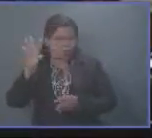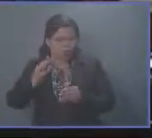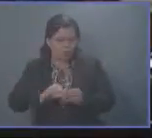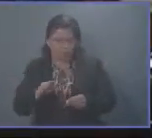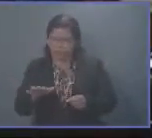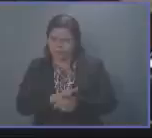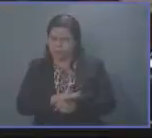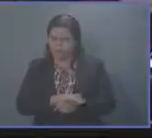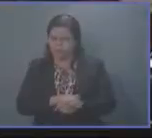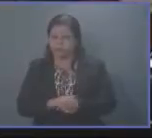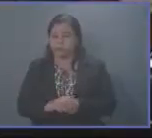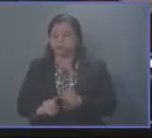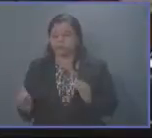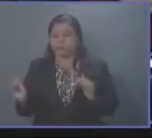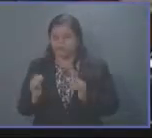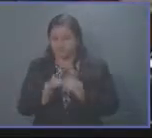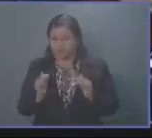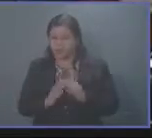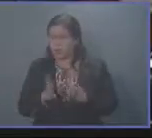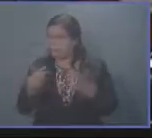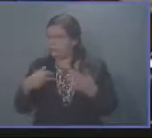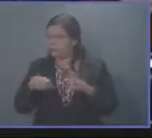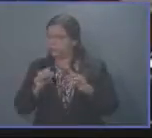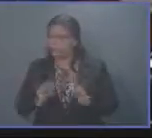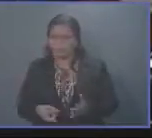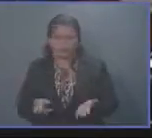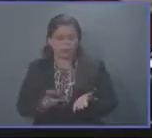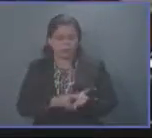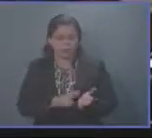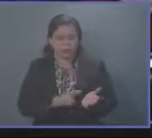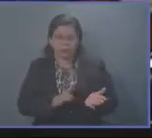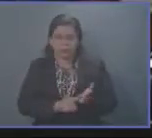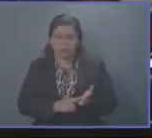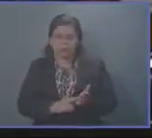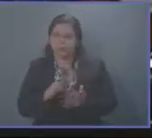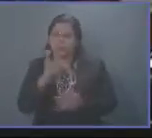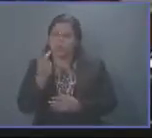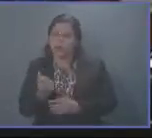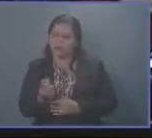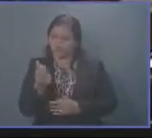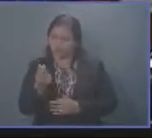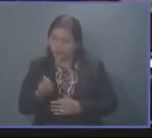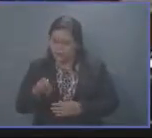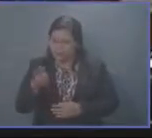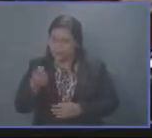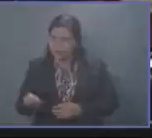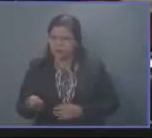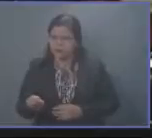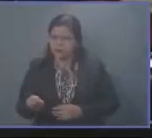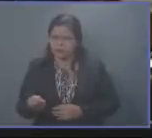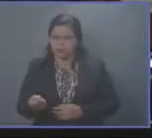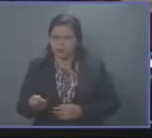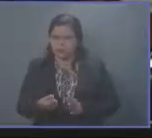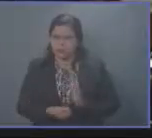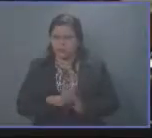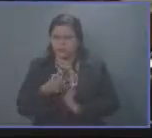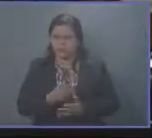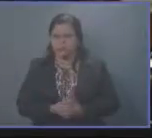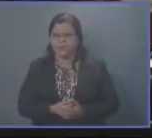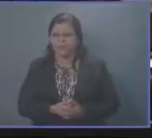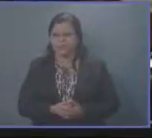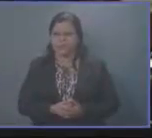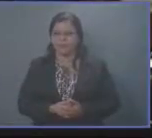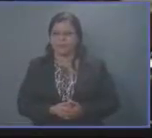pagada. Además, no podrá registrarse la cuota en mora o no pagada como una compra normal